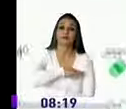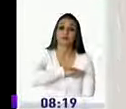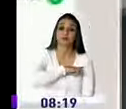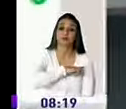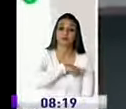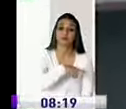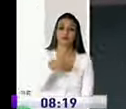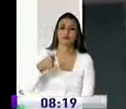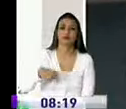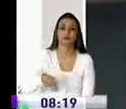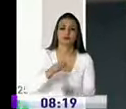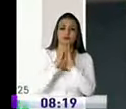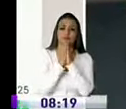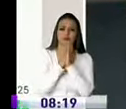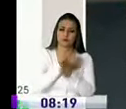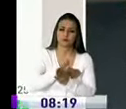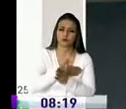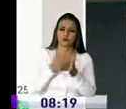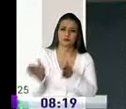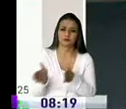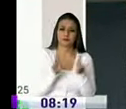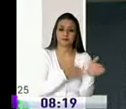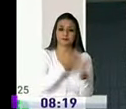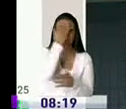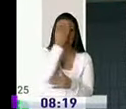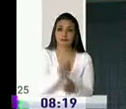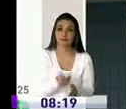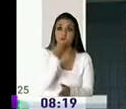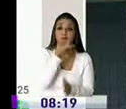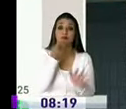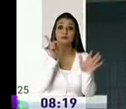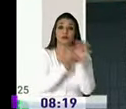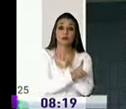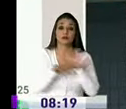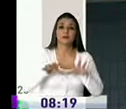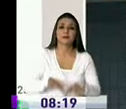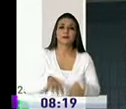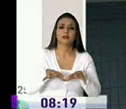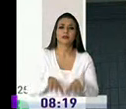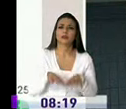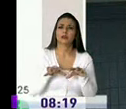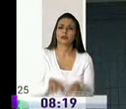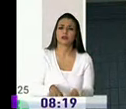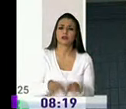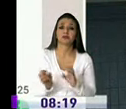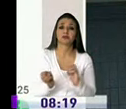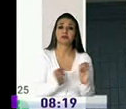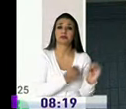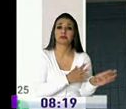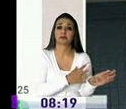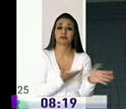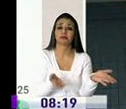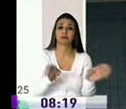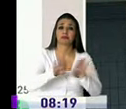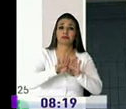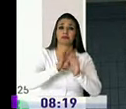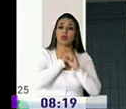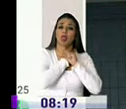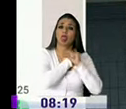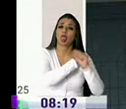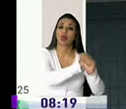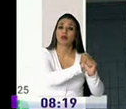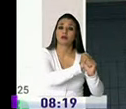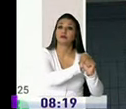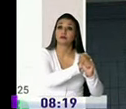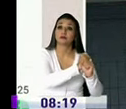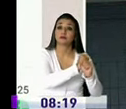zonal de Quitumbe. Buenos días, quisiera hacer una denuncia. Otro perrito más. Se trata de un perrito que lo tienen día y noche de todos los días amarrado con una soga